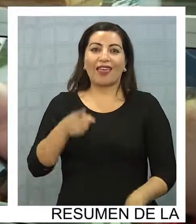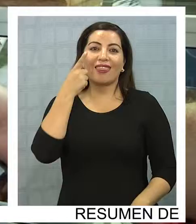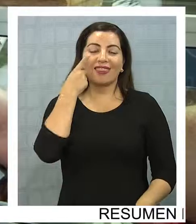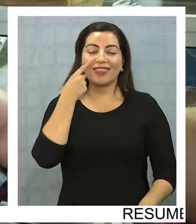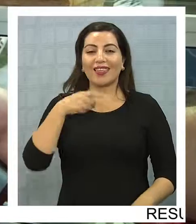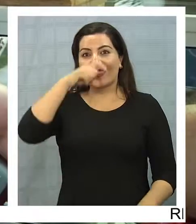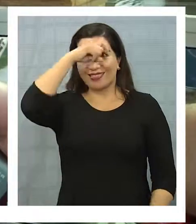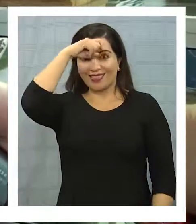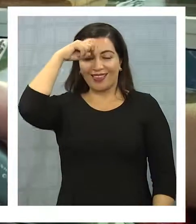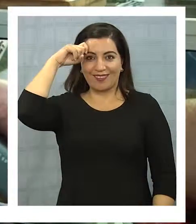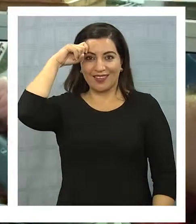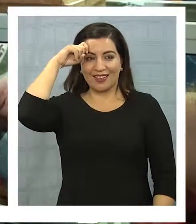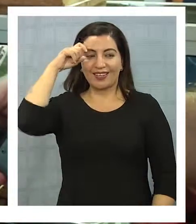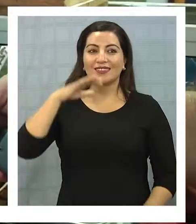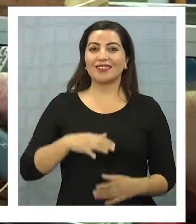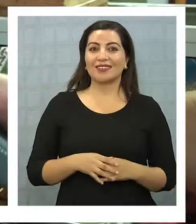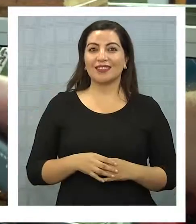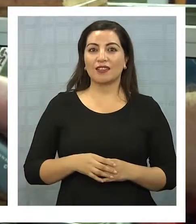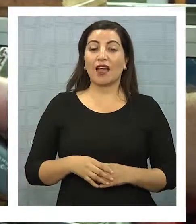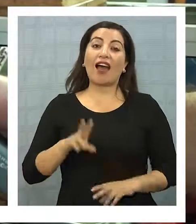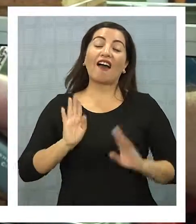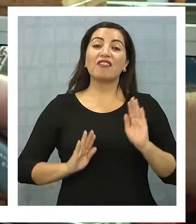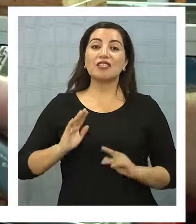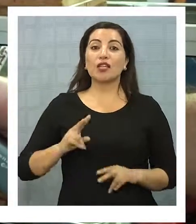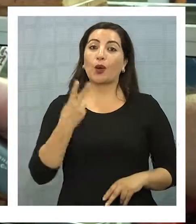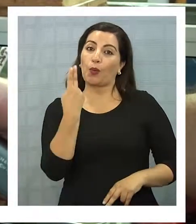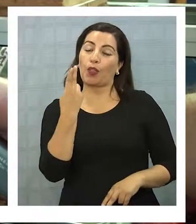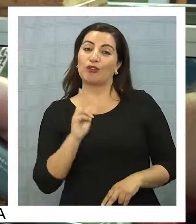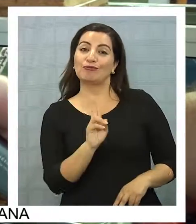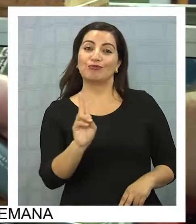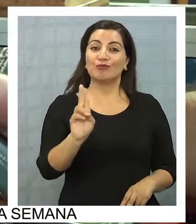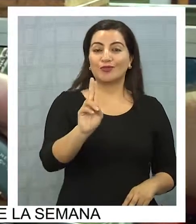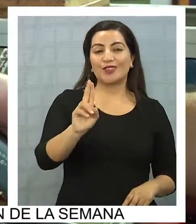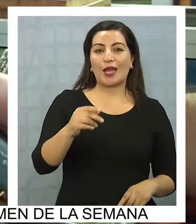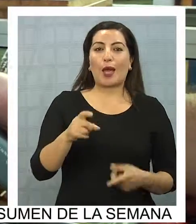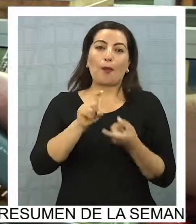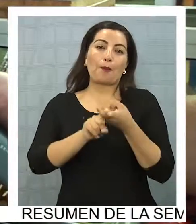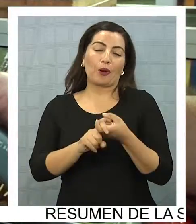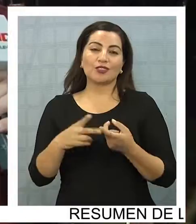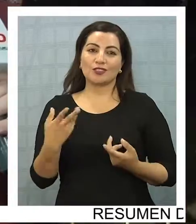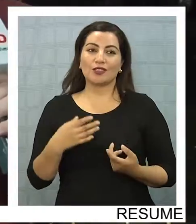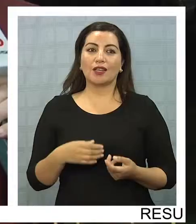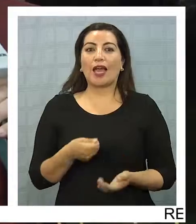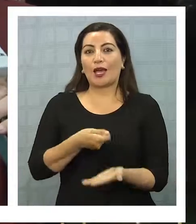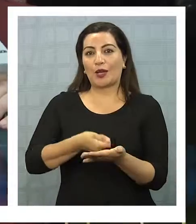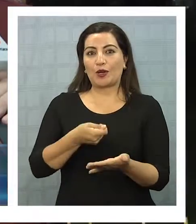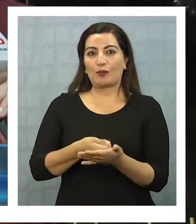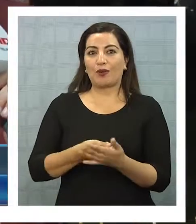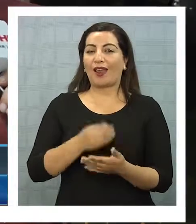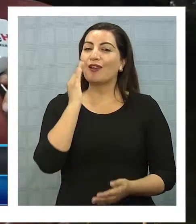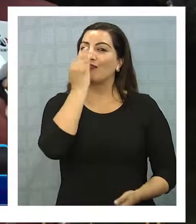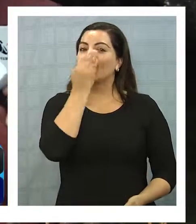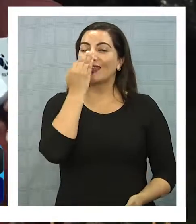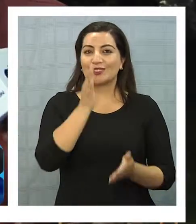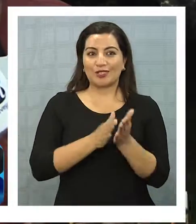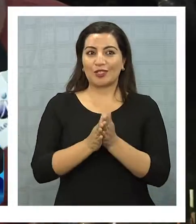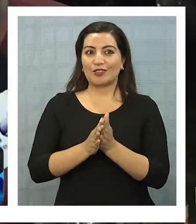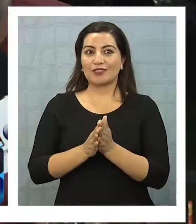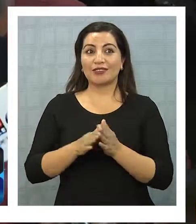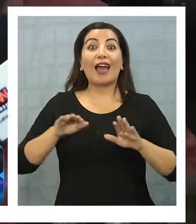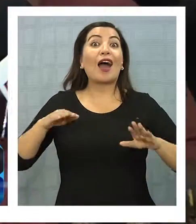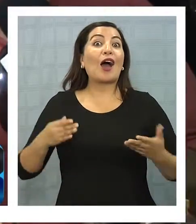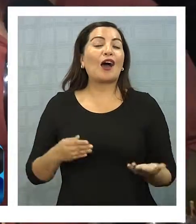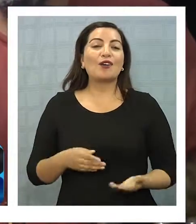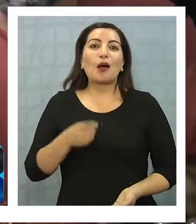verano, sí, cuando vienen en pareja, ahí de comprarles sus frutillas con chocolate Vamos a probar lo que es la frutilla con